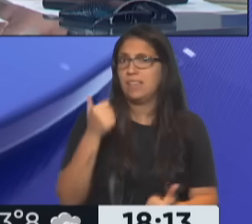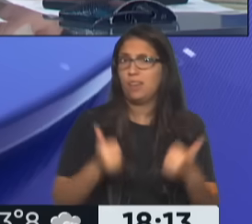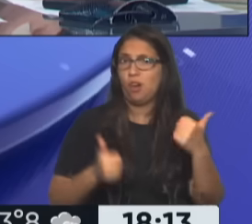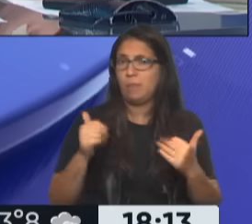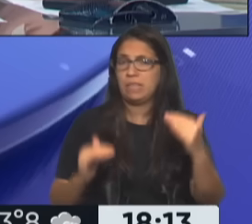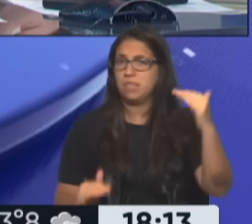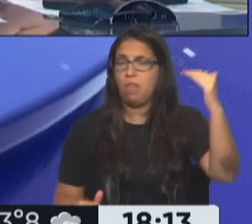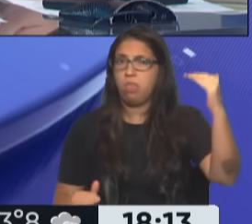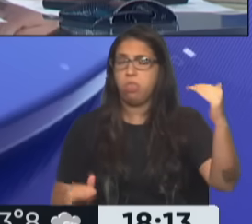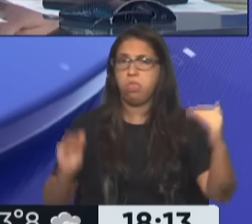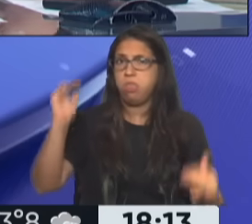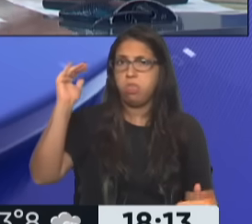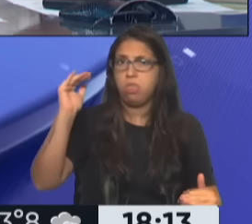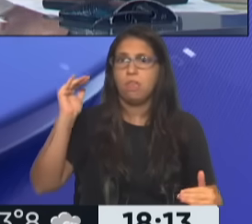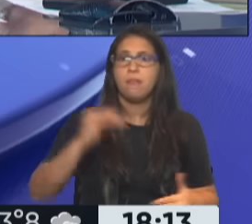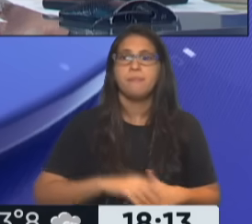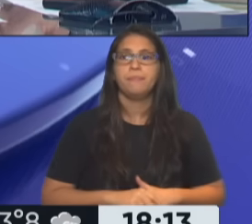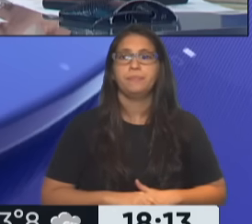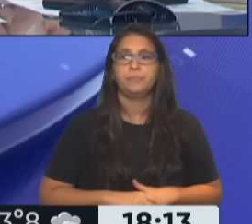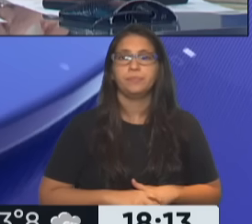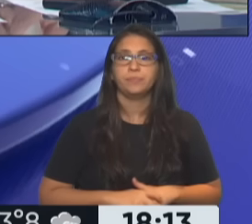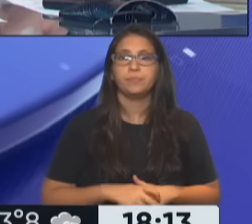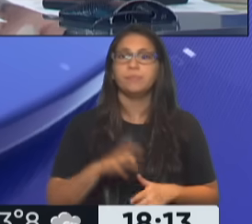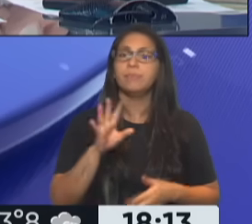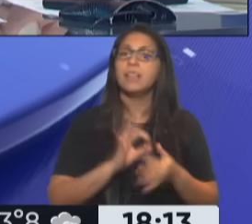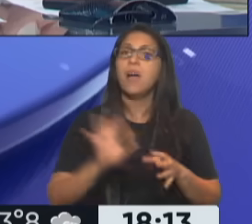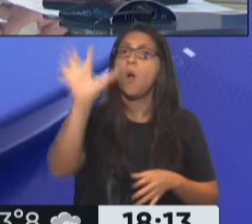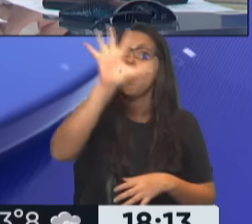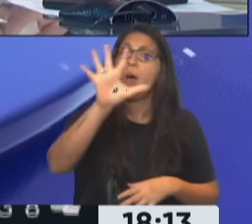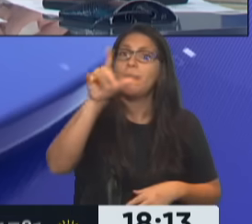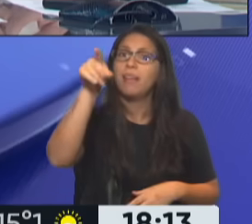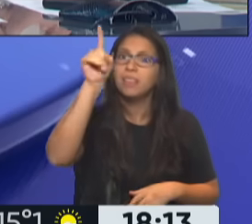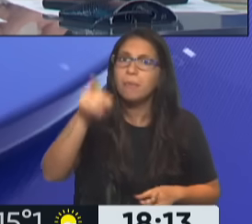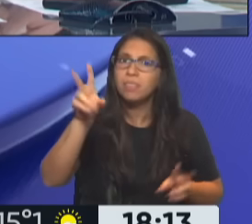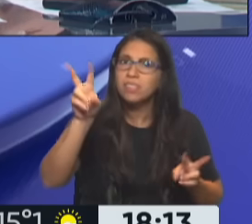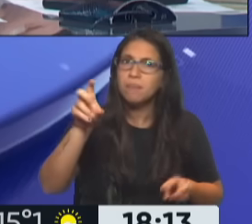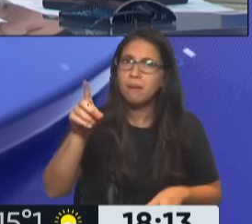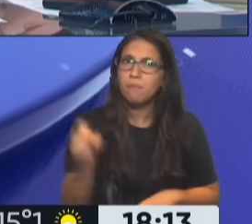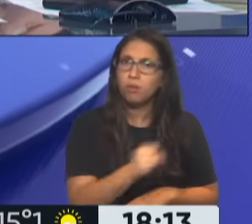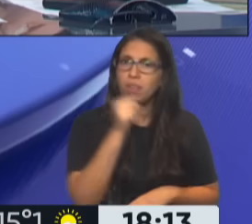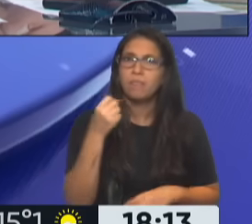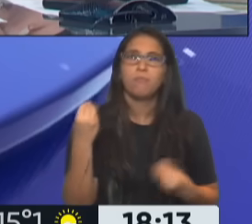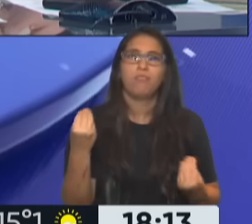dando esta situación con China. Pero en el caso europeo, además, es relevante porque diríamos que es